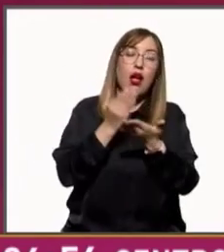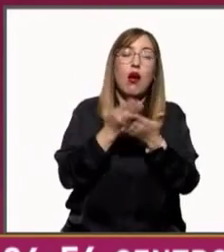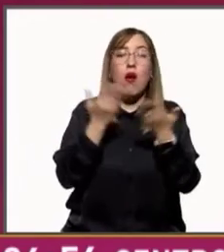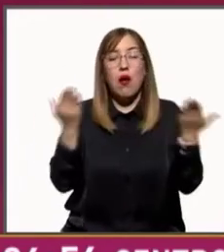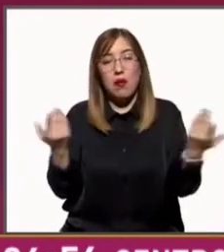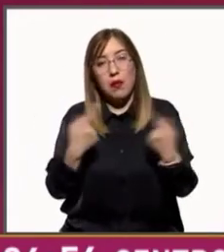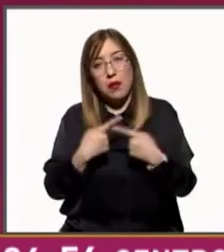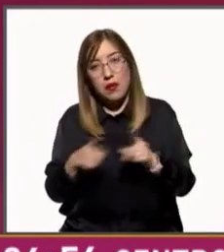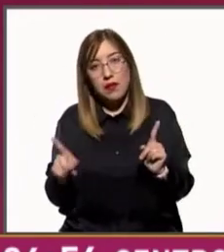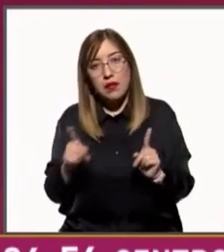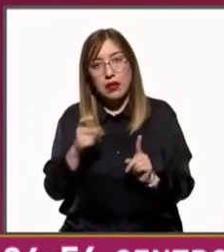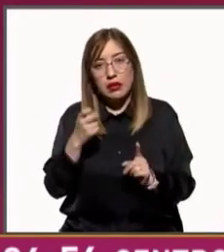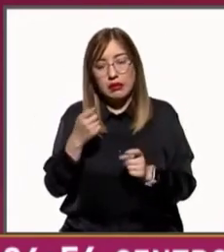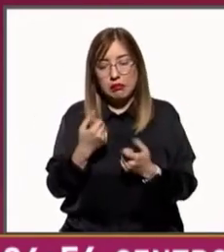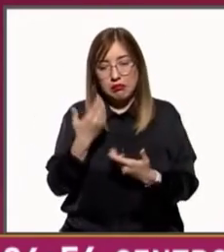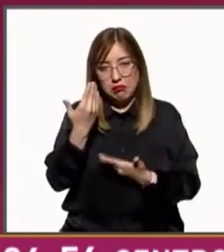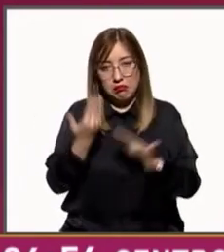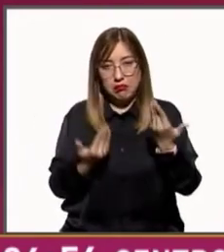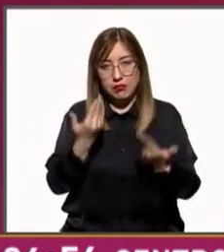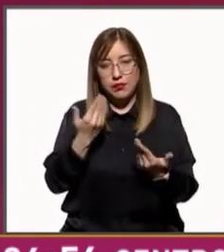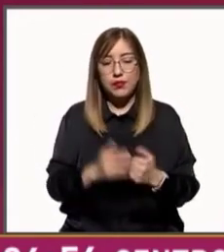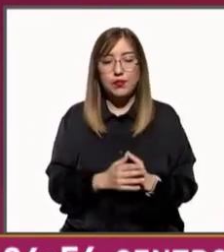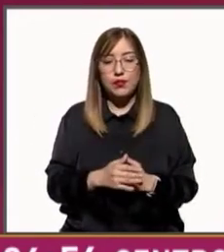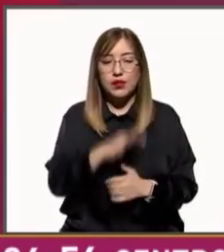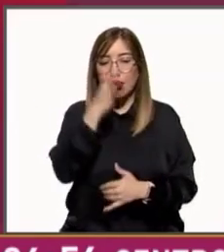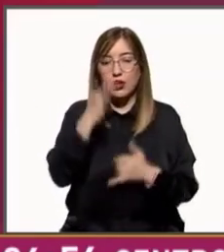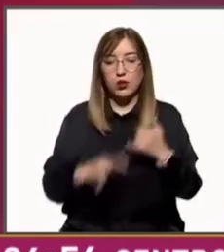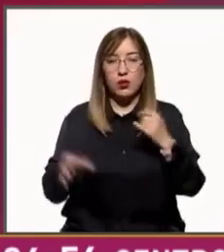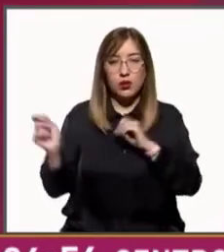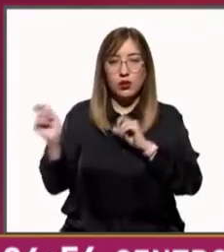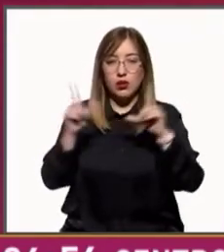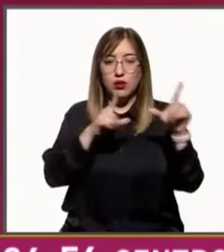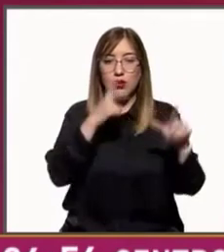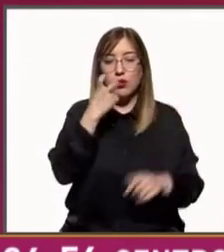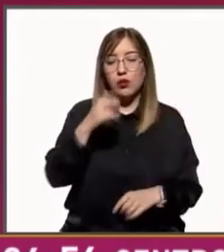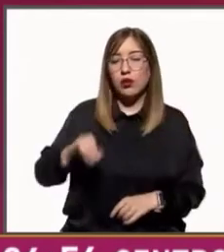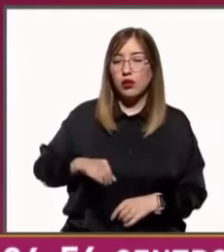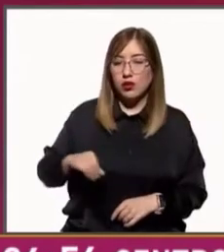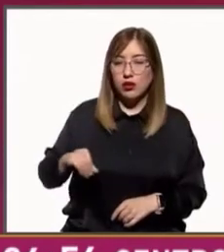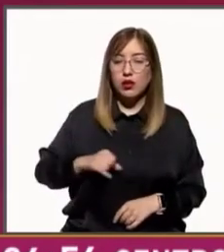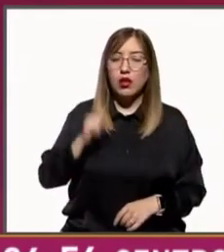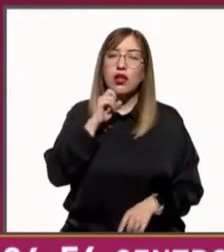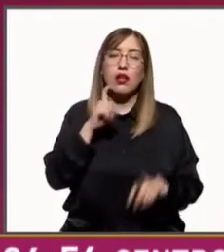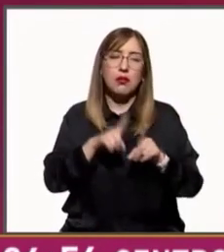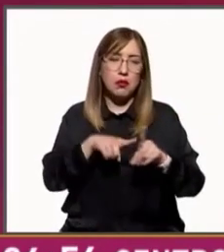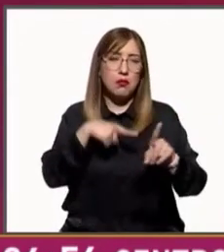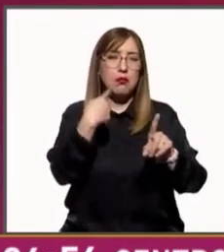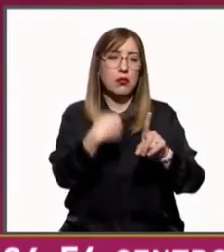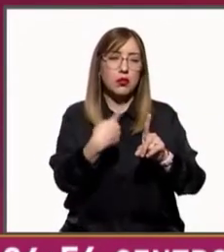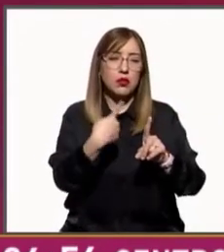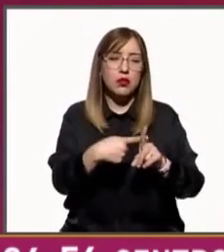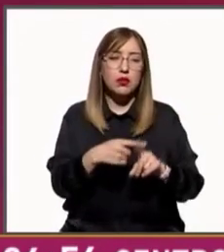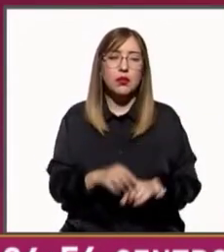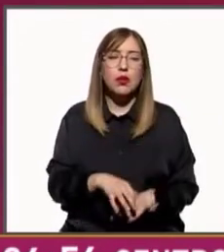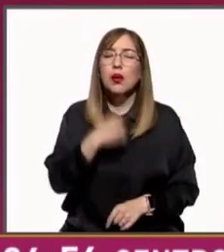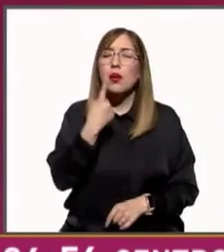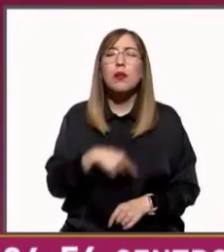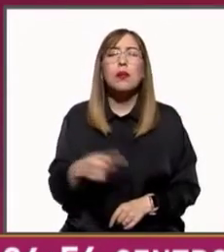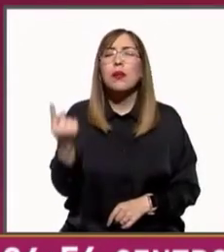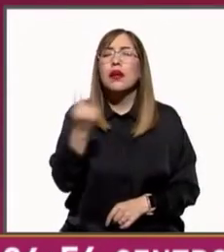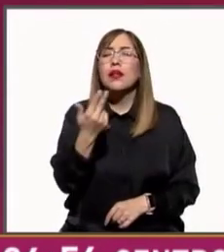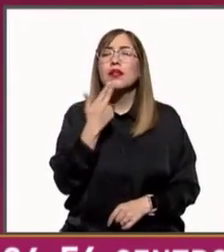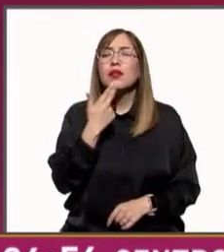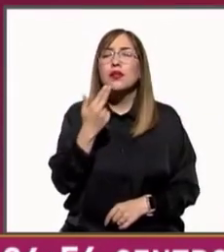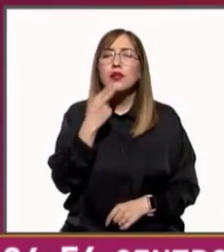Y el último gráfico que te presento me parece un dato también positivo. ¿Para qué necesitan este